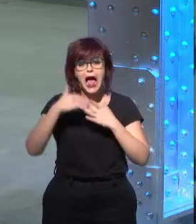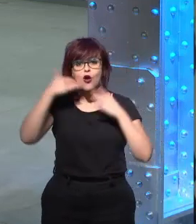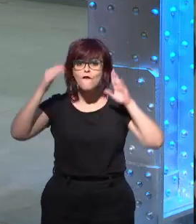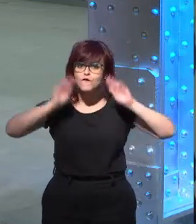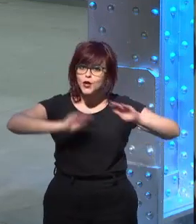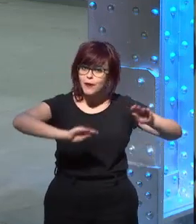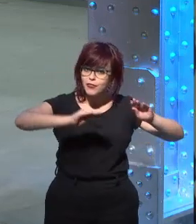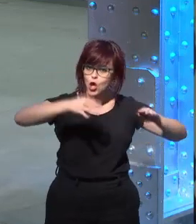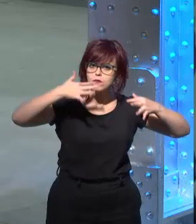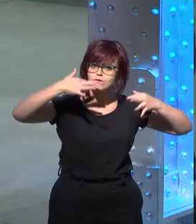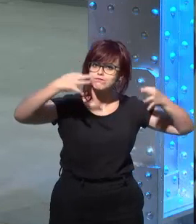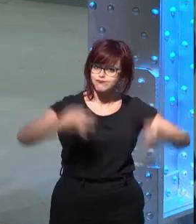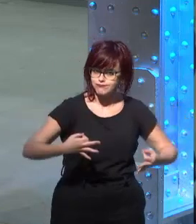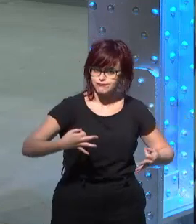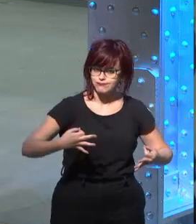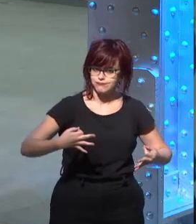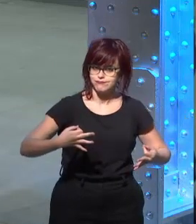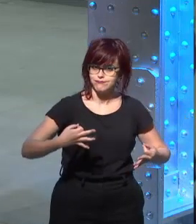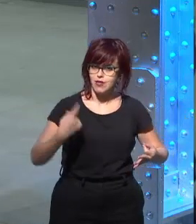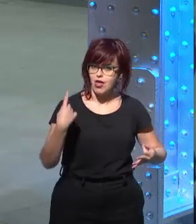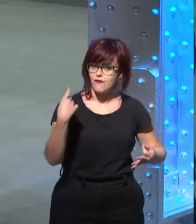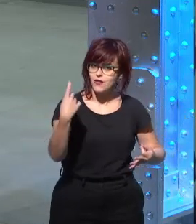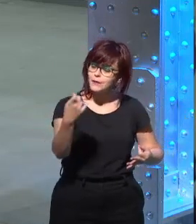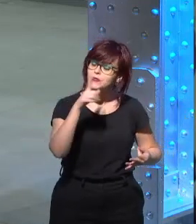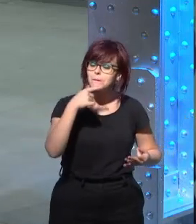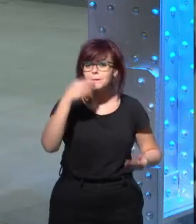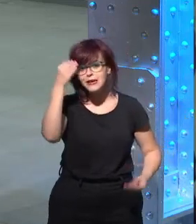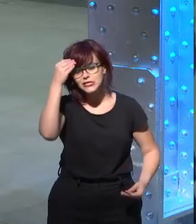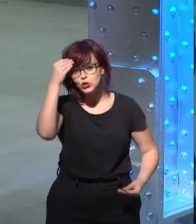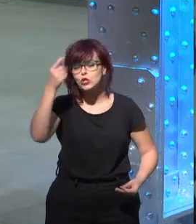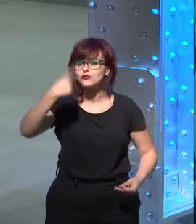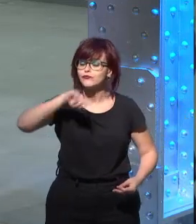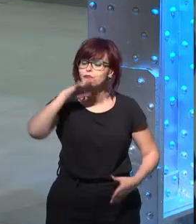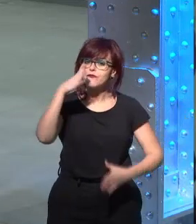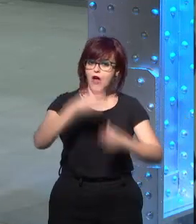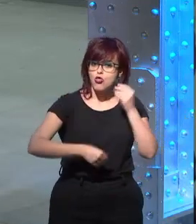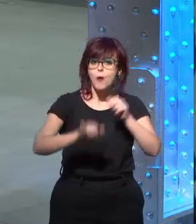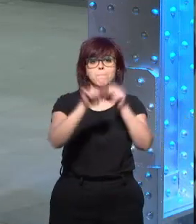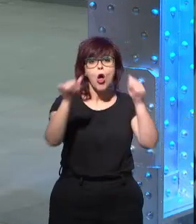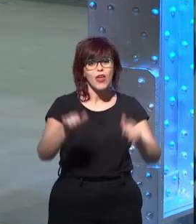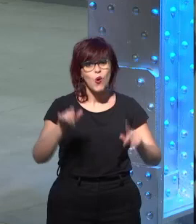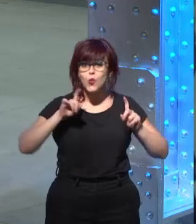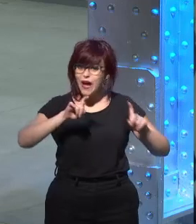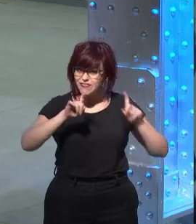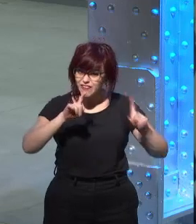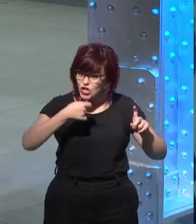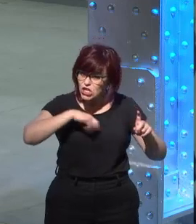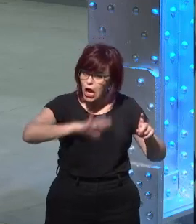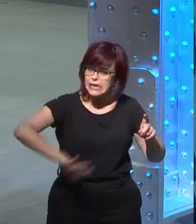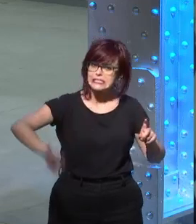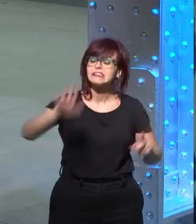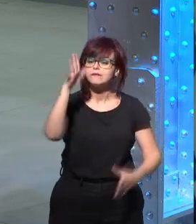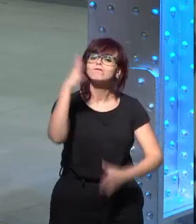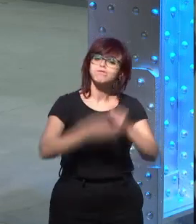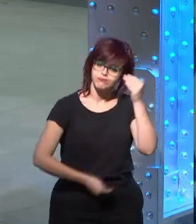formativo estricto. Entonces, ahí yo creo que es donde quizás falla el modelo educativo. Es decir, donde quizás todavía